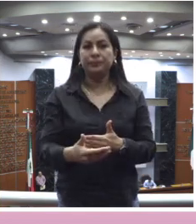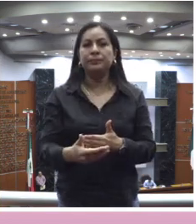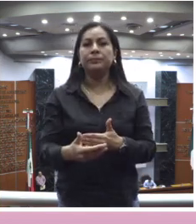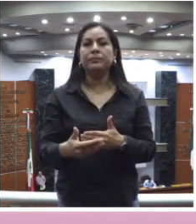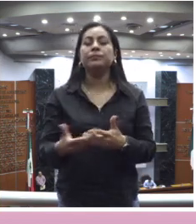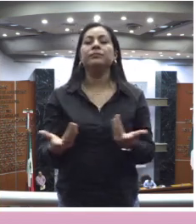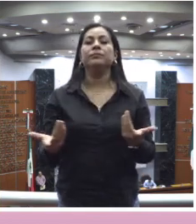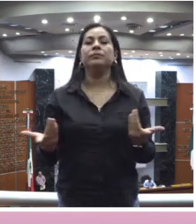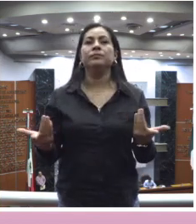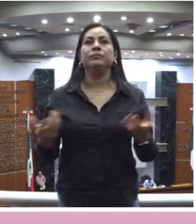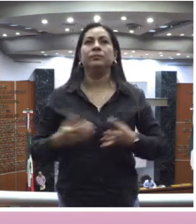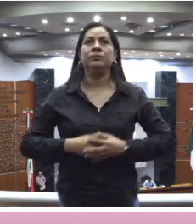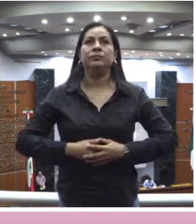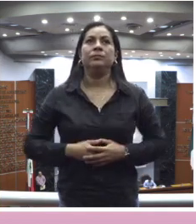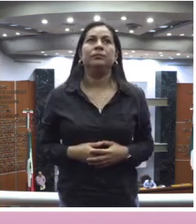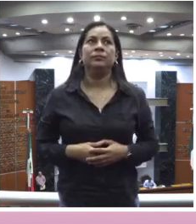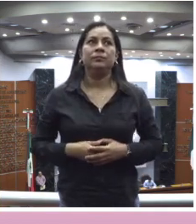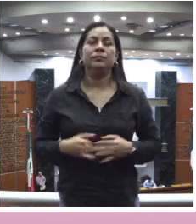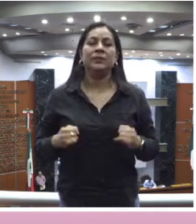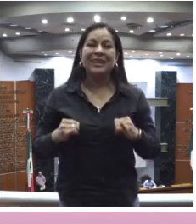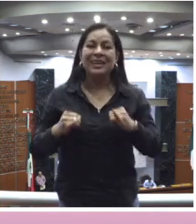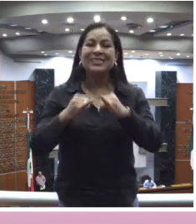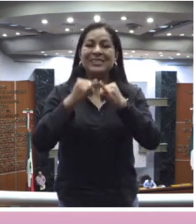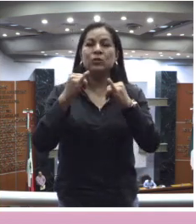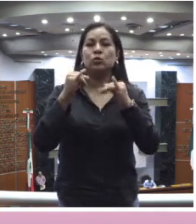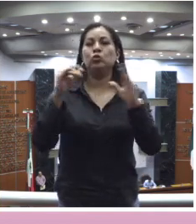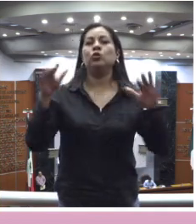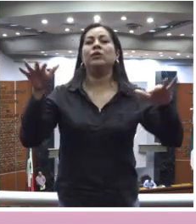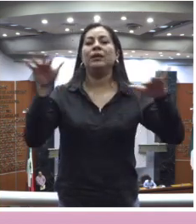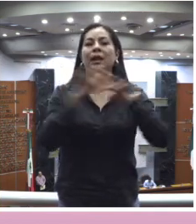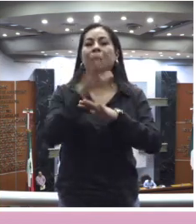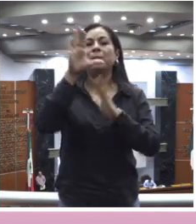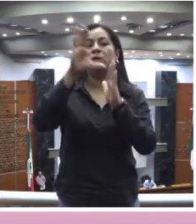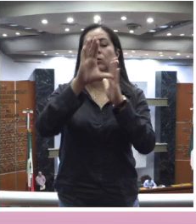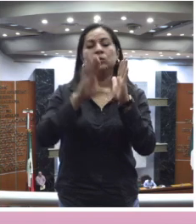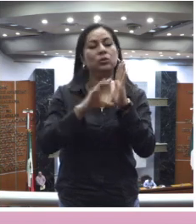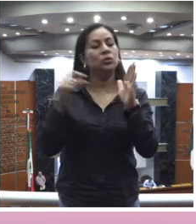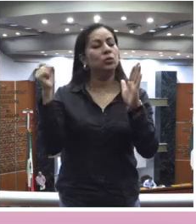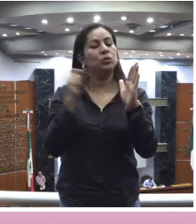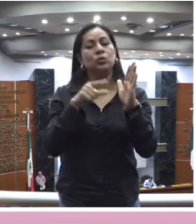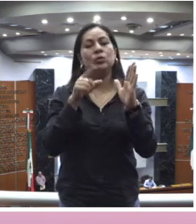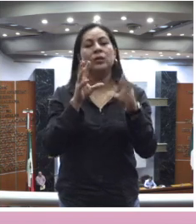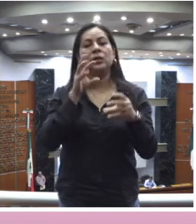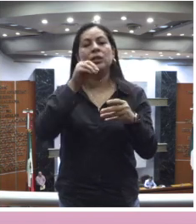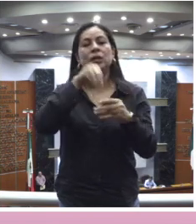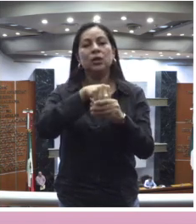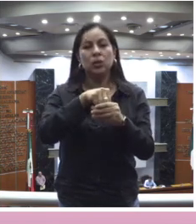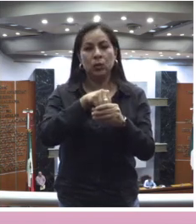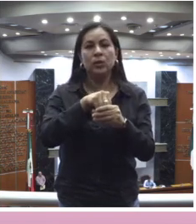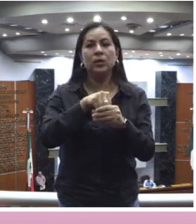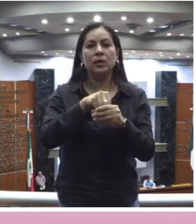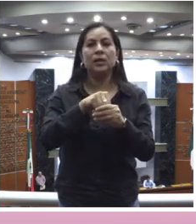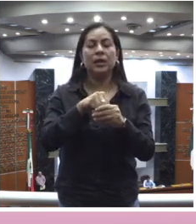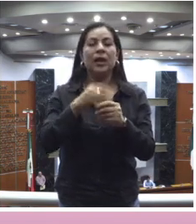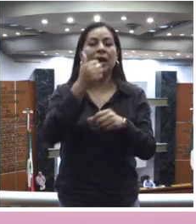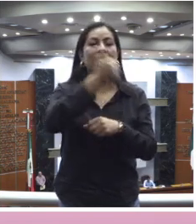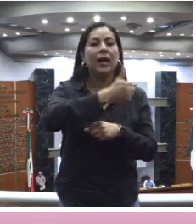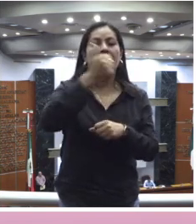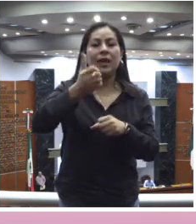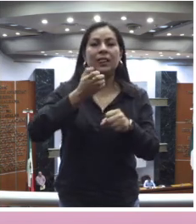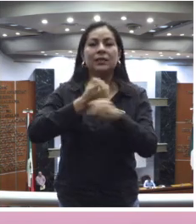el órgano reformador de la Constitución, incluye a las legislaturas de los